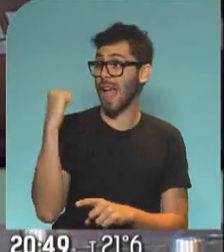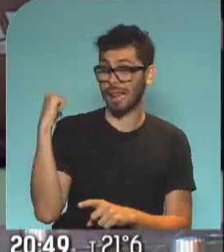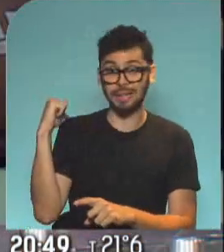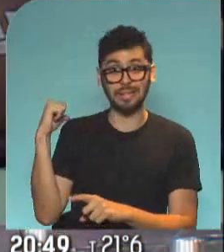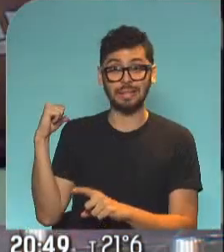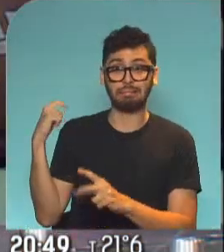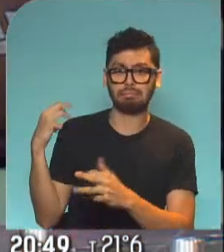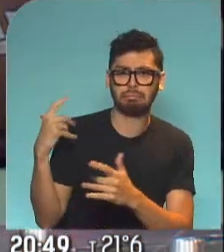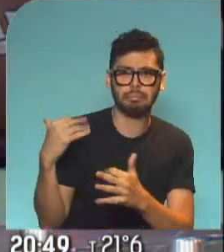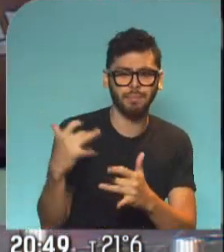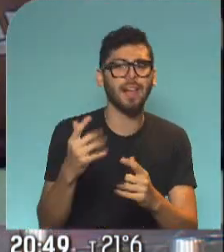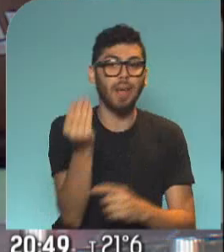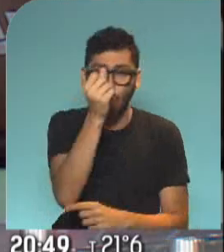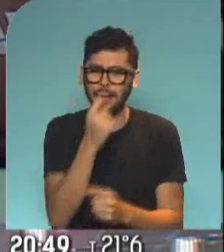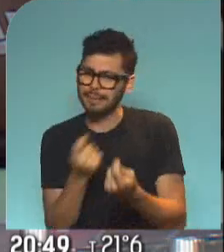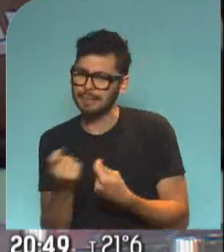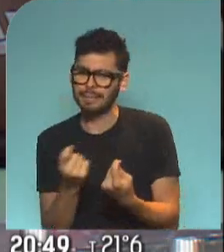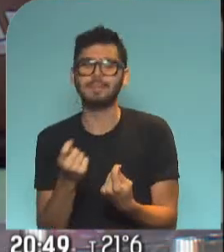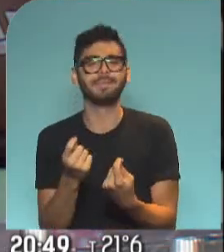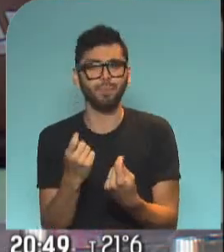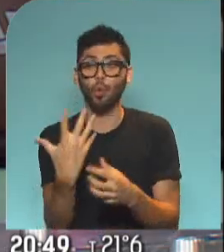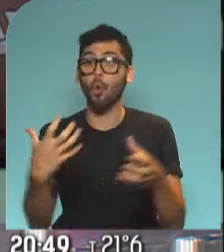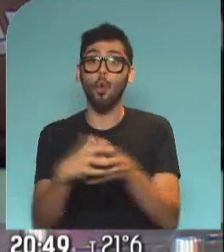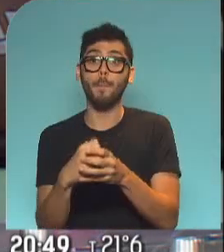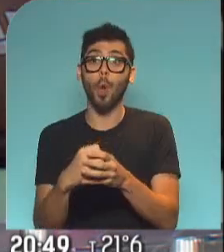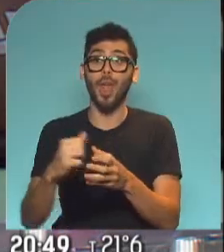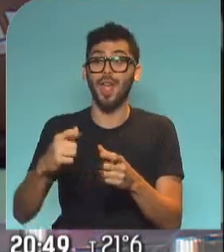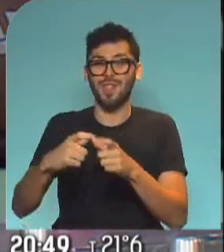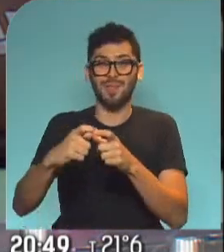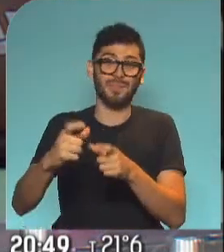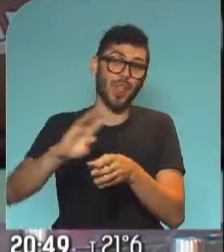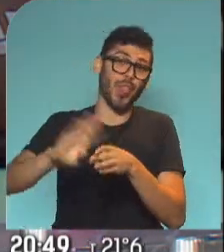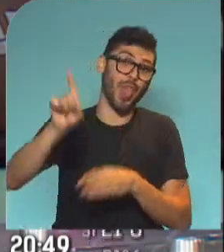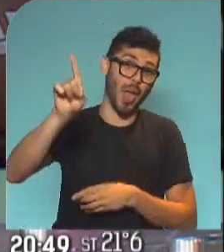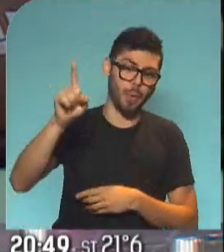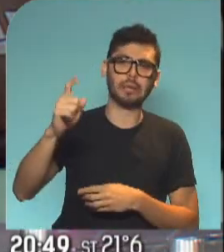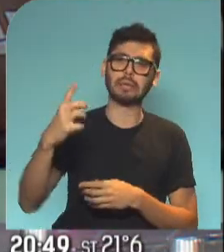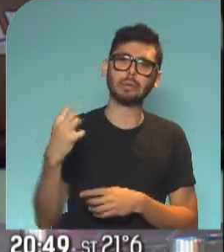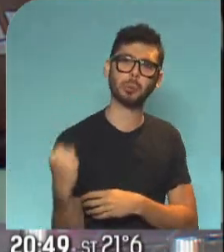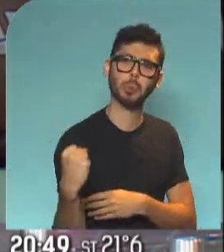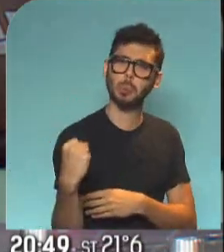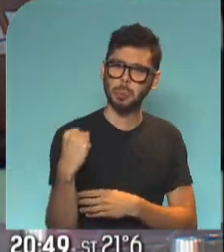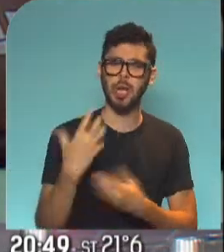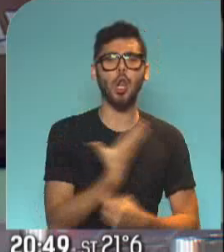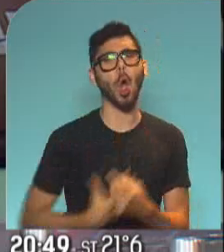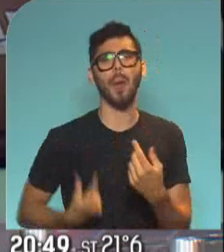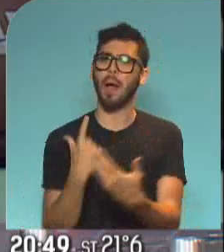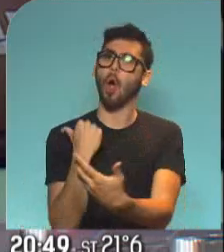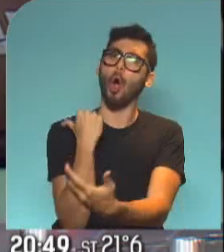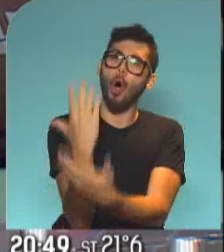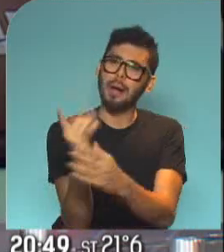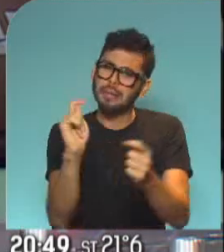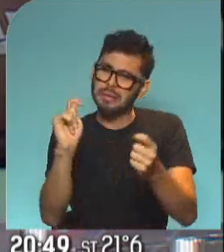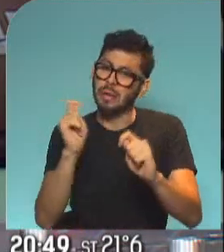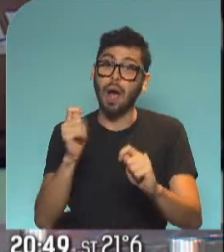de semana siguieron las negociaciones había un grupo duro de bonistas nazarenas decía vos o el gobierno hizo algunas modificaciones en la oferta y parece que